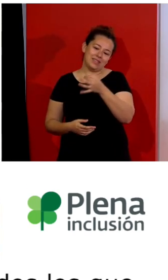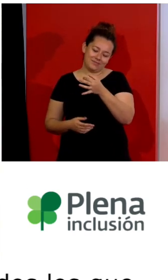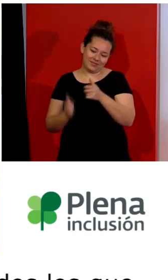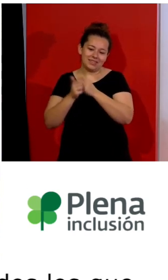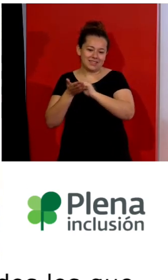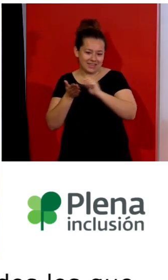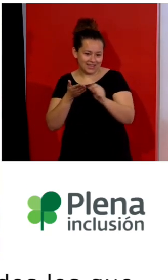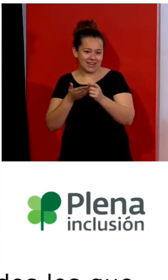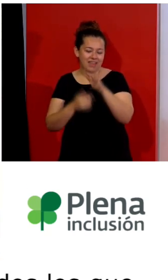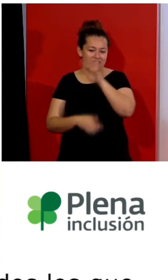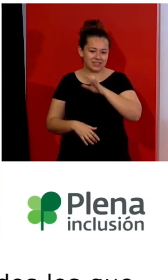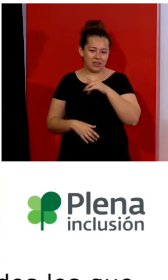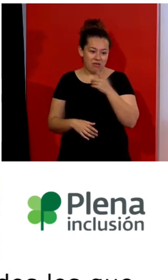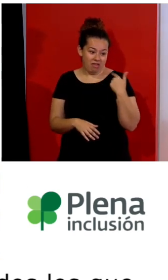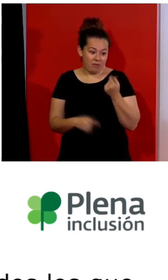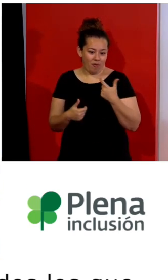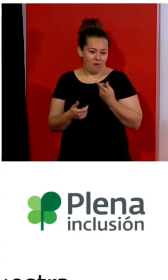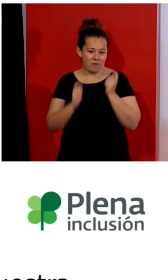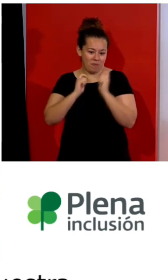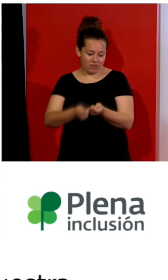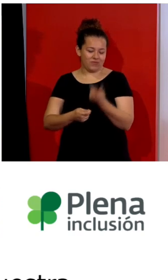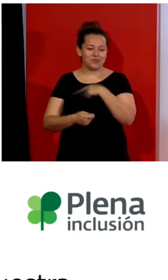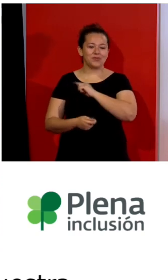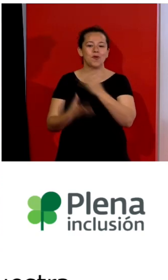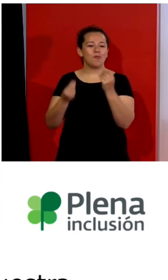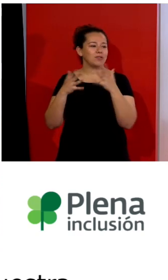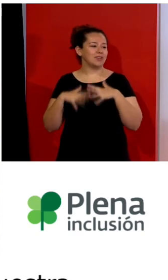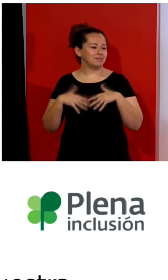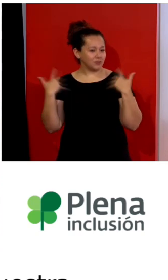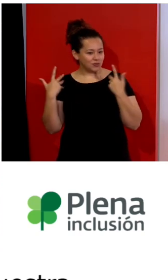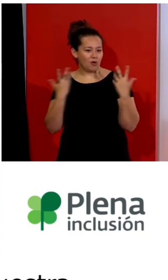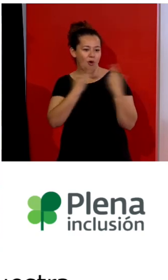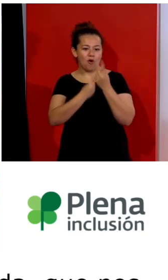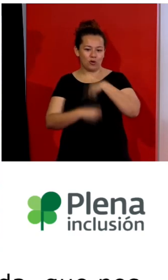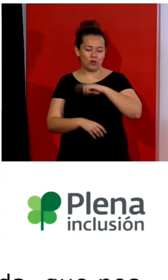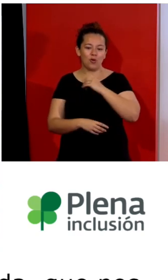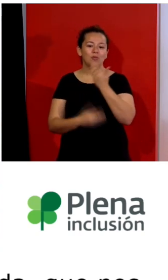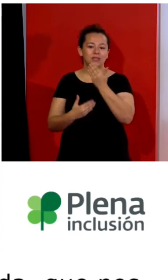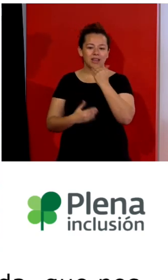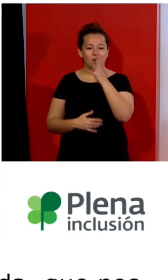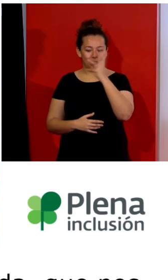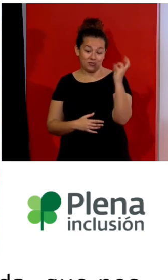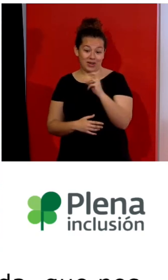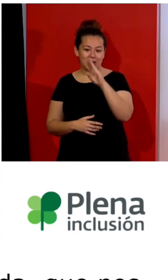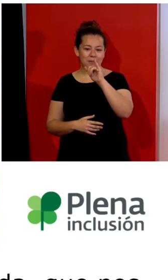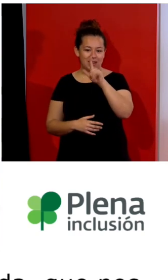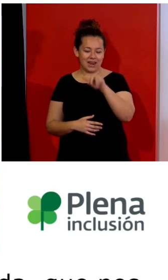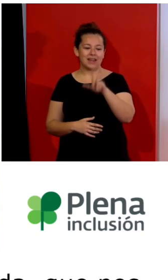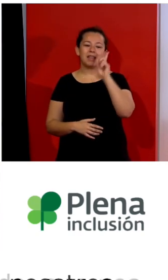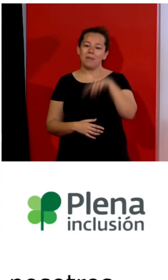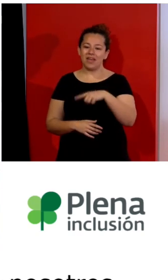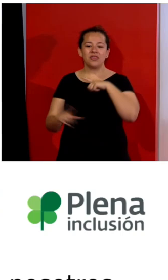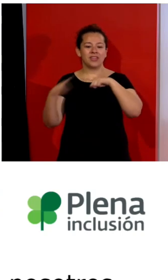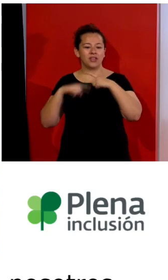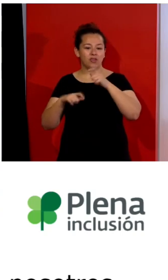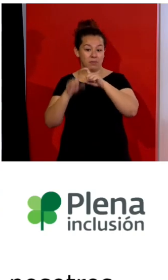recién estrenada, y que además nos hace muchísima ilusión que esté con nosotros. Muchas gracias por venir, Pilar, al director de Empresas e Instituciones